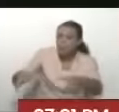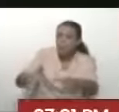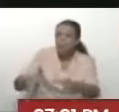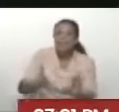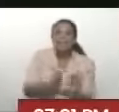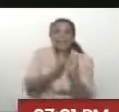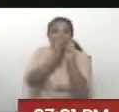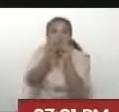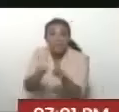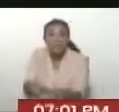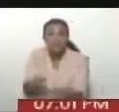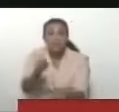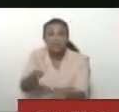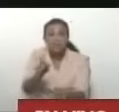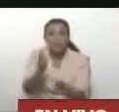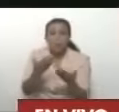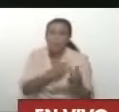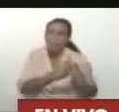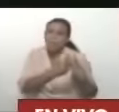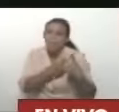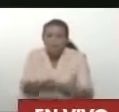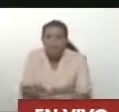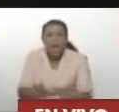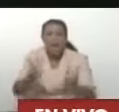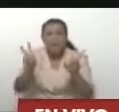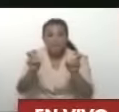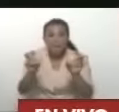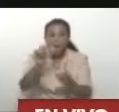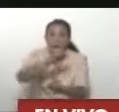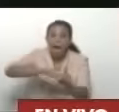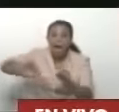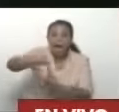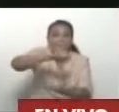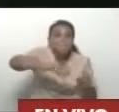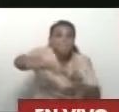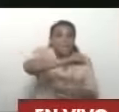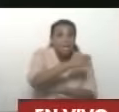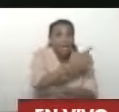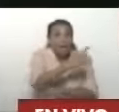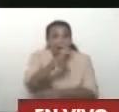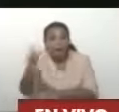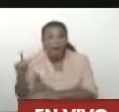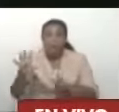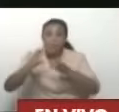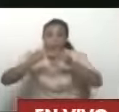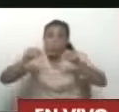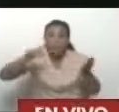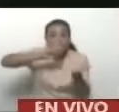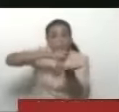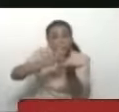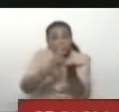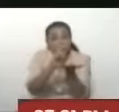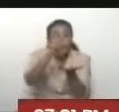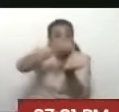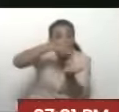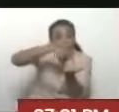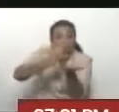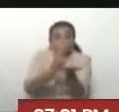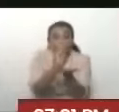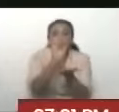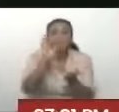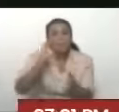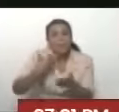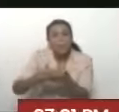la tarea de lo que es el voluntariado para temas ambientales. También tenemos propuesto,